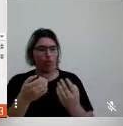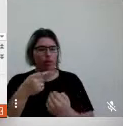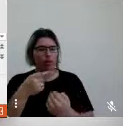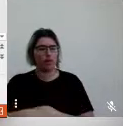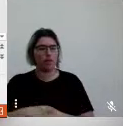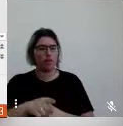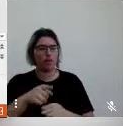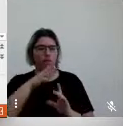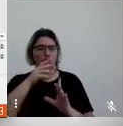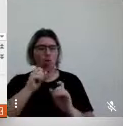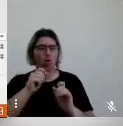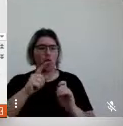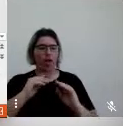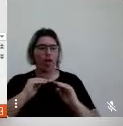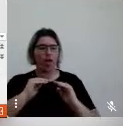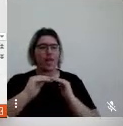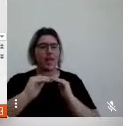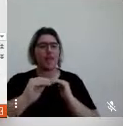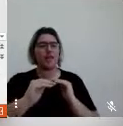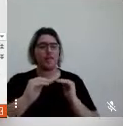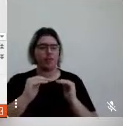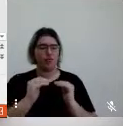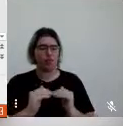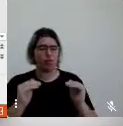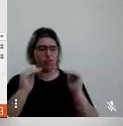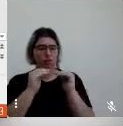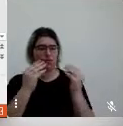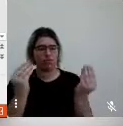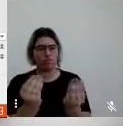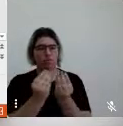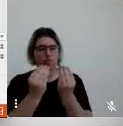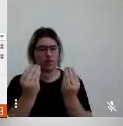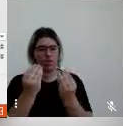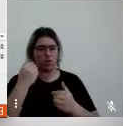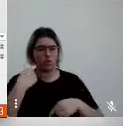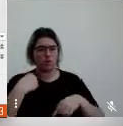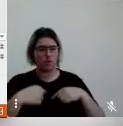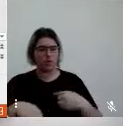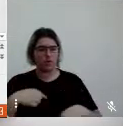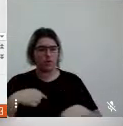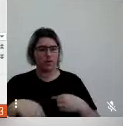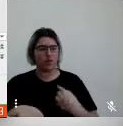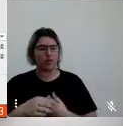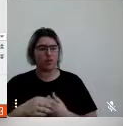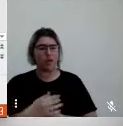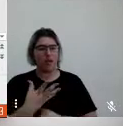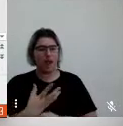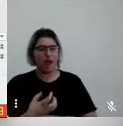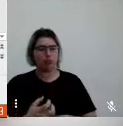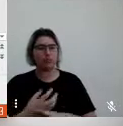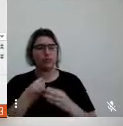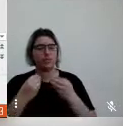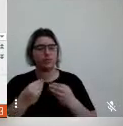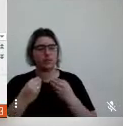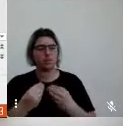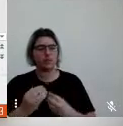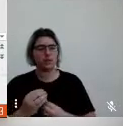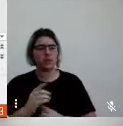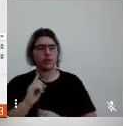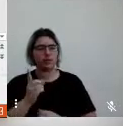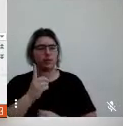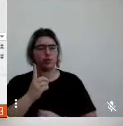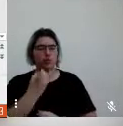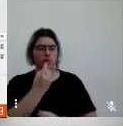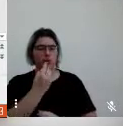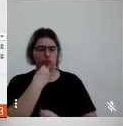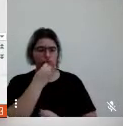equilibrio a metabolizar mejor todos esas grasas, esos nutrientes, ¿vale? Por eso también pues vamos